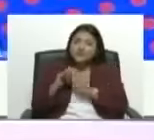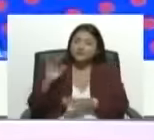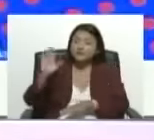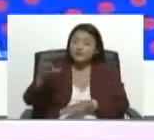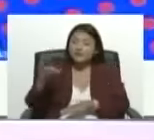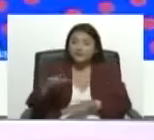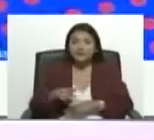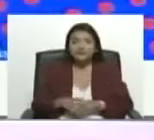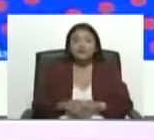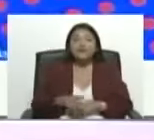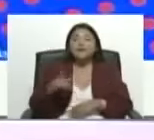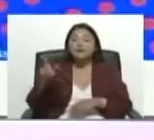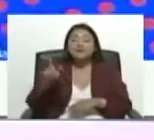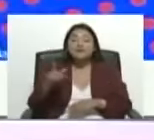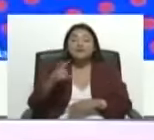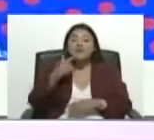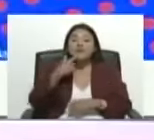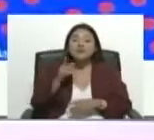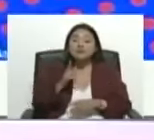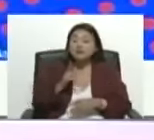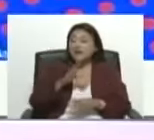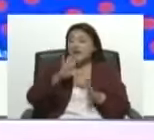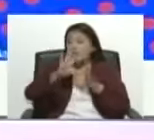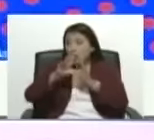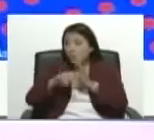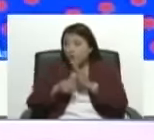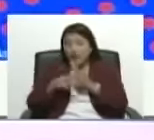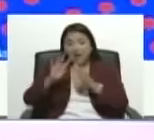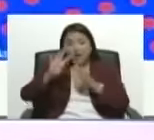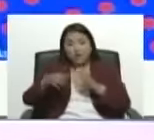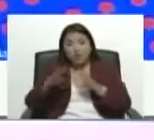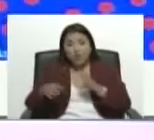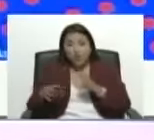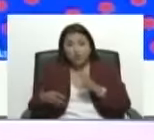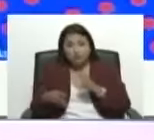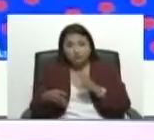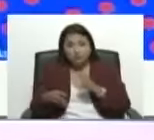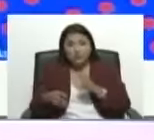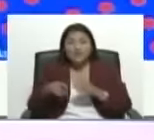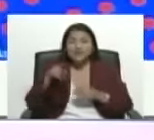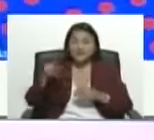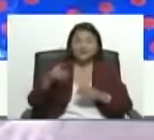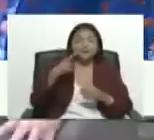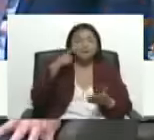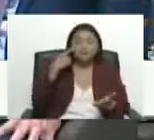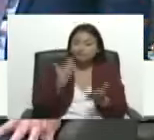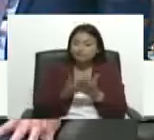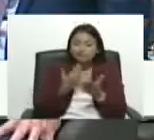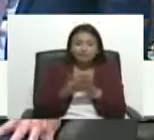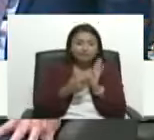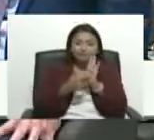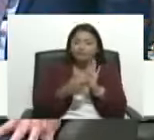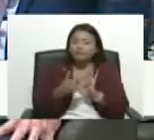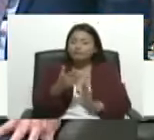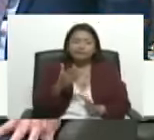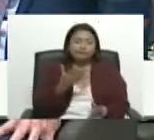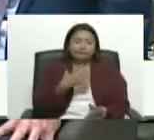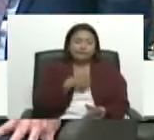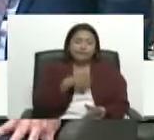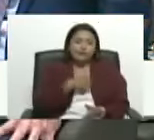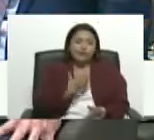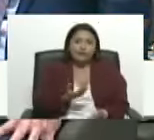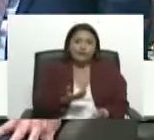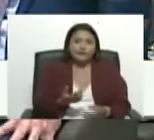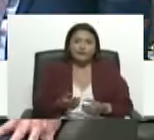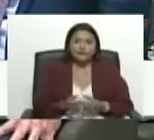de un robo, que no hay forma ni manera de que demuestre que ni